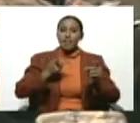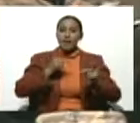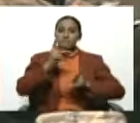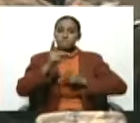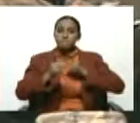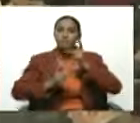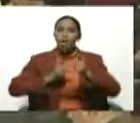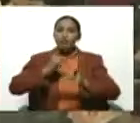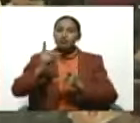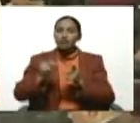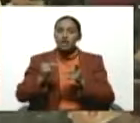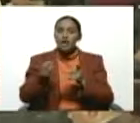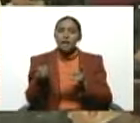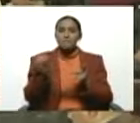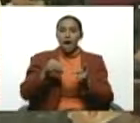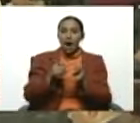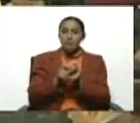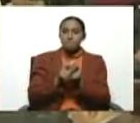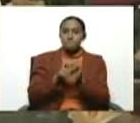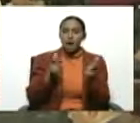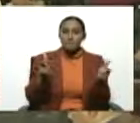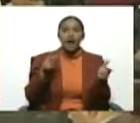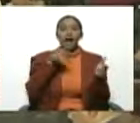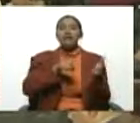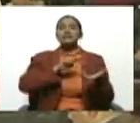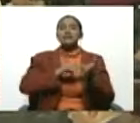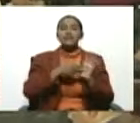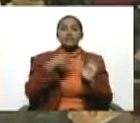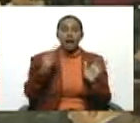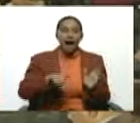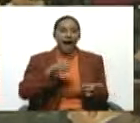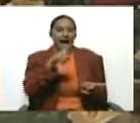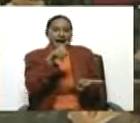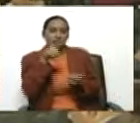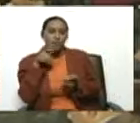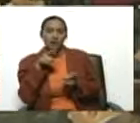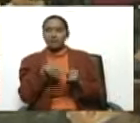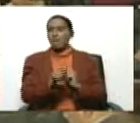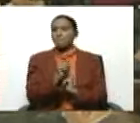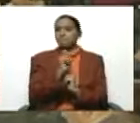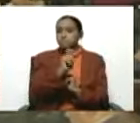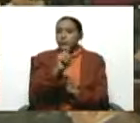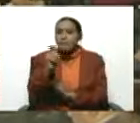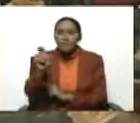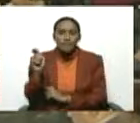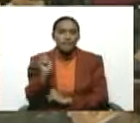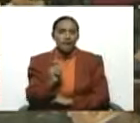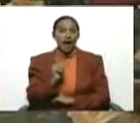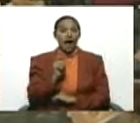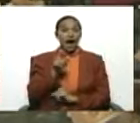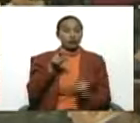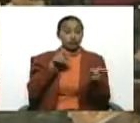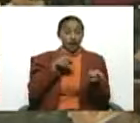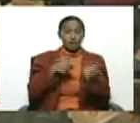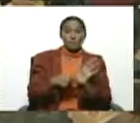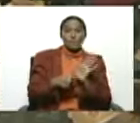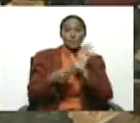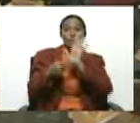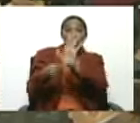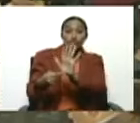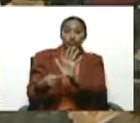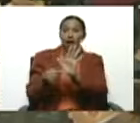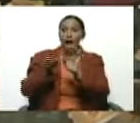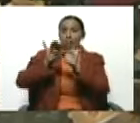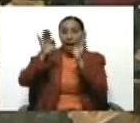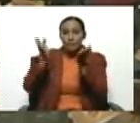sujeto a a impuesto algo de este tipo para asegurarse que la tecnología puede entrar al país pero que sea un mínimo y luego china